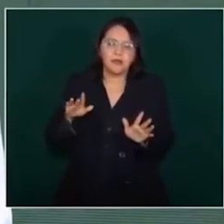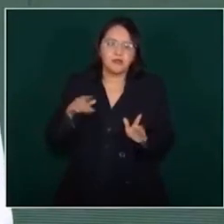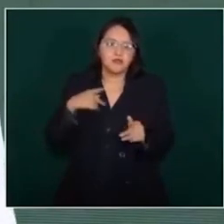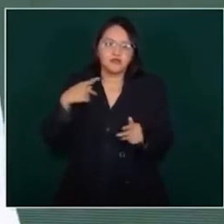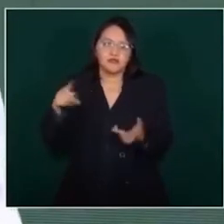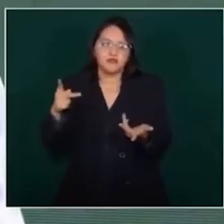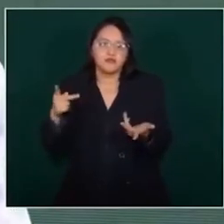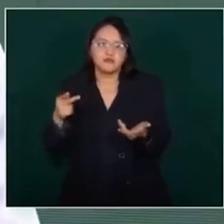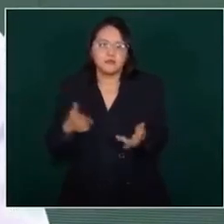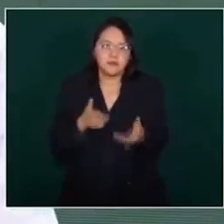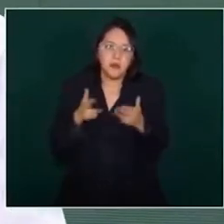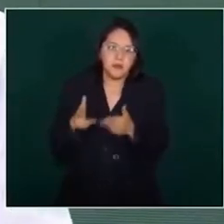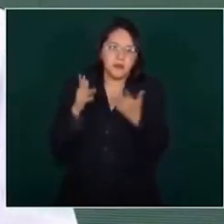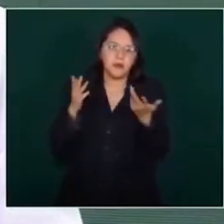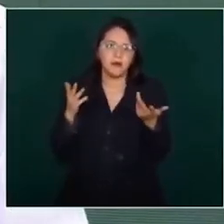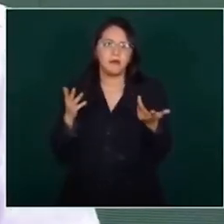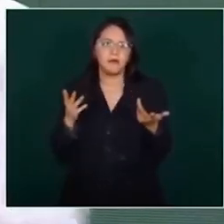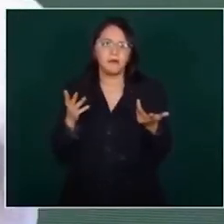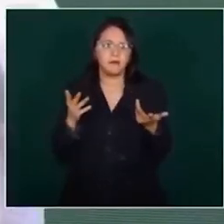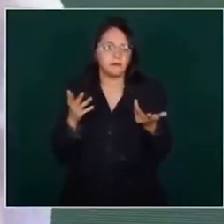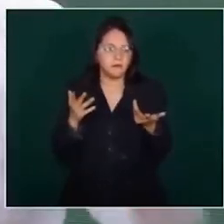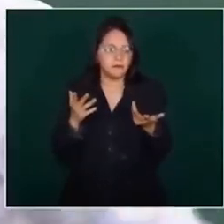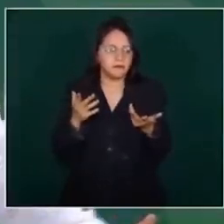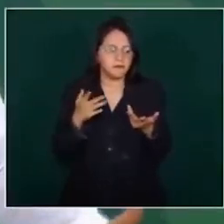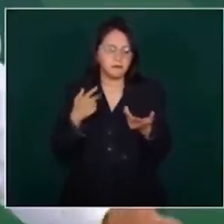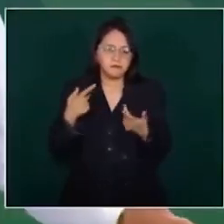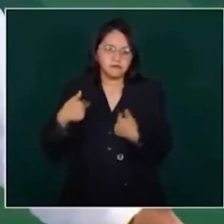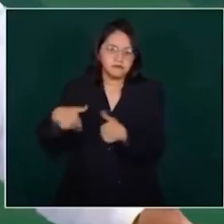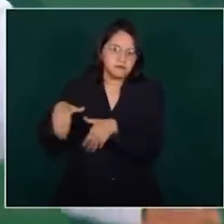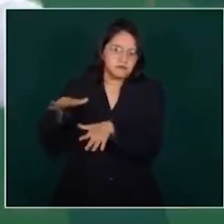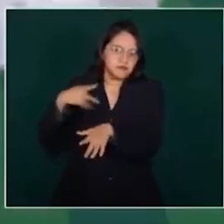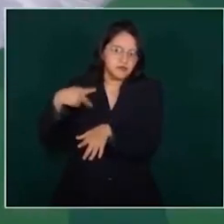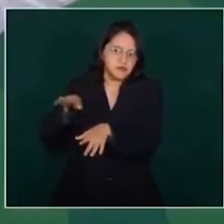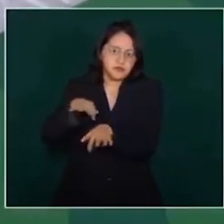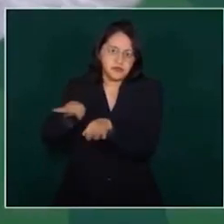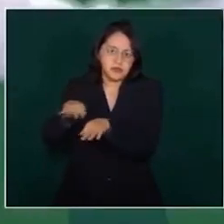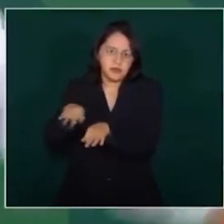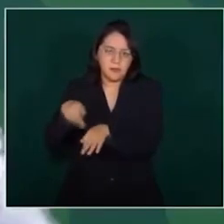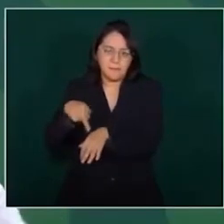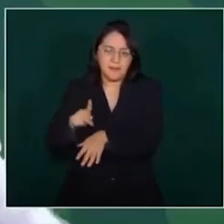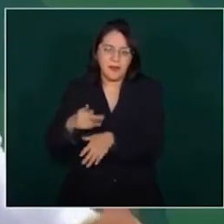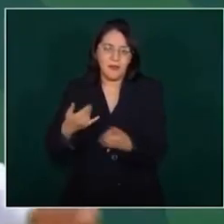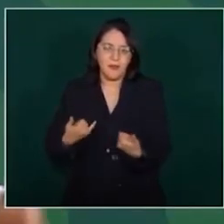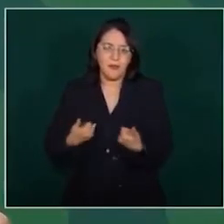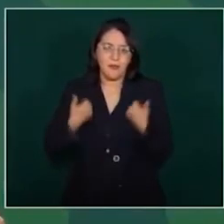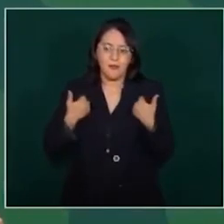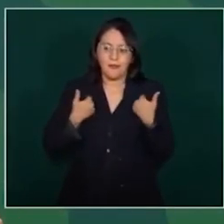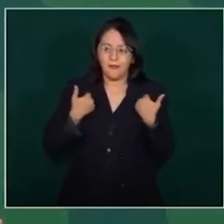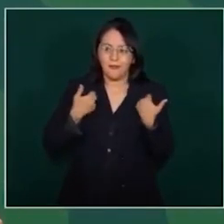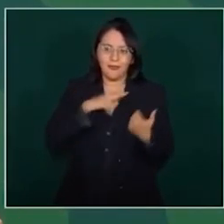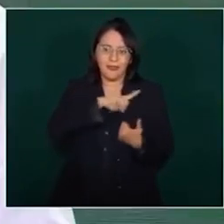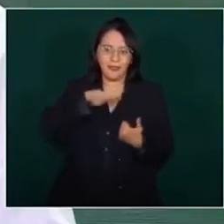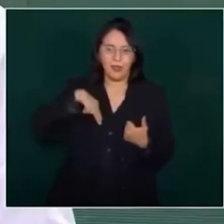con sus sicarios, pero sin jóvenes y sin base social.